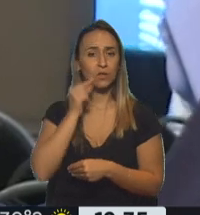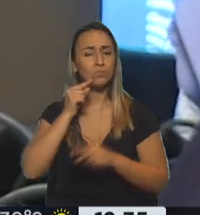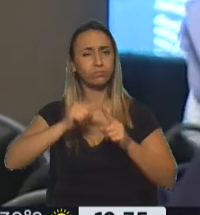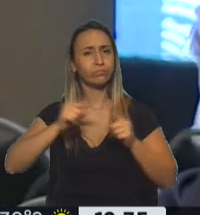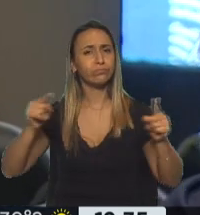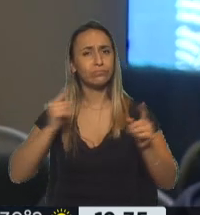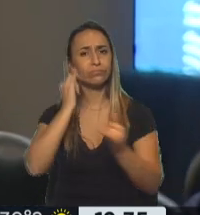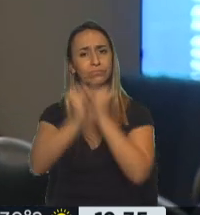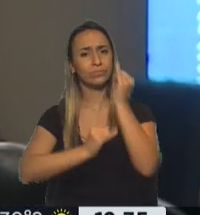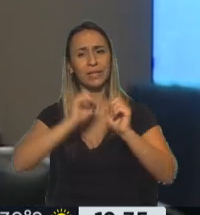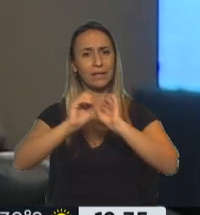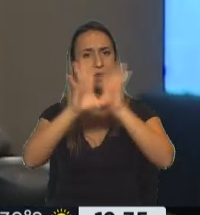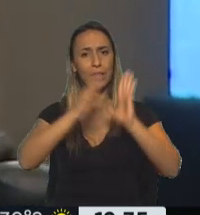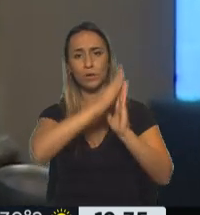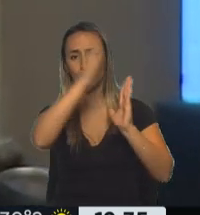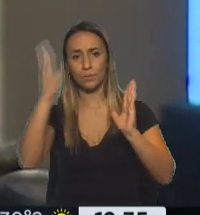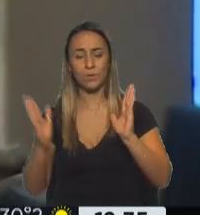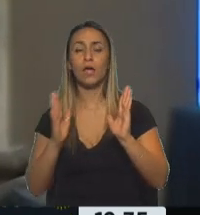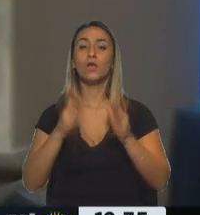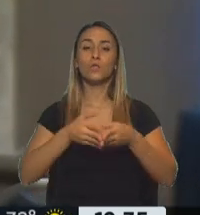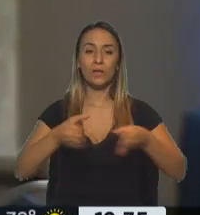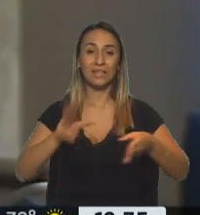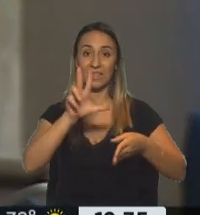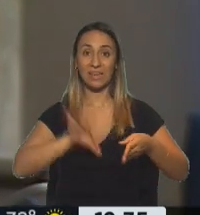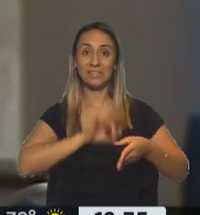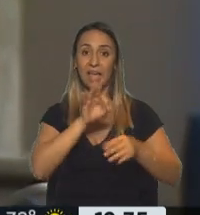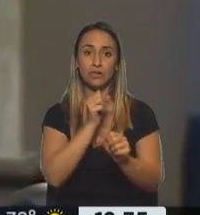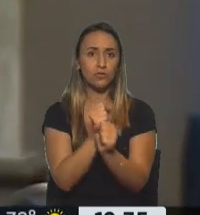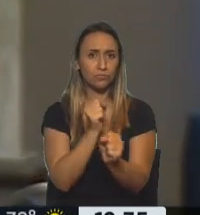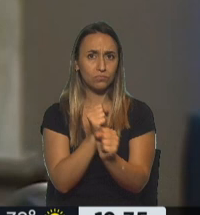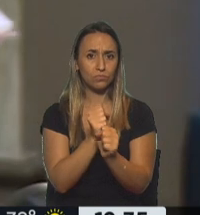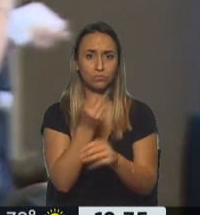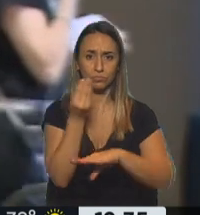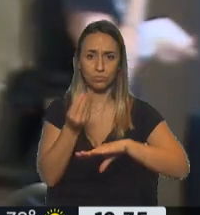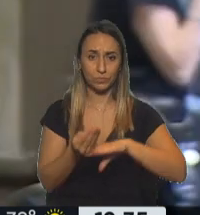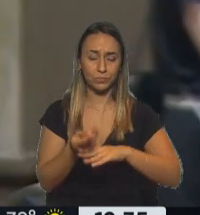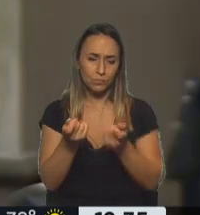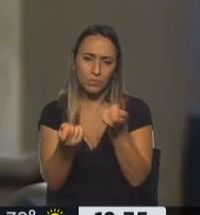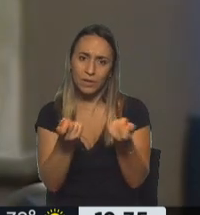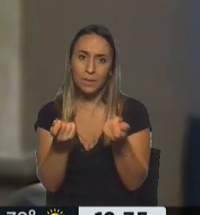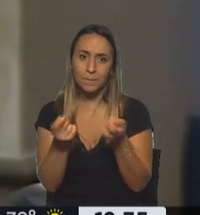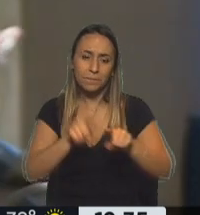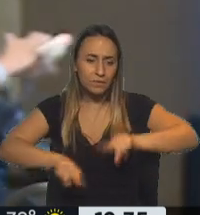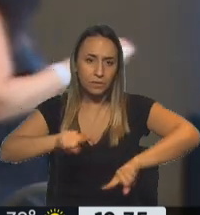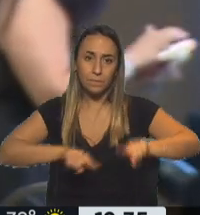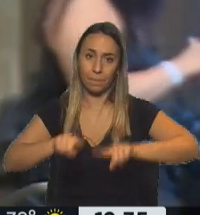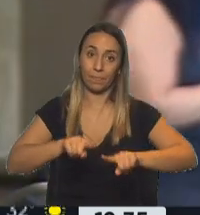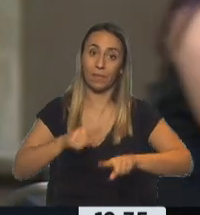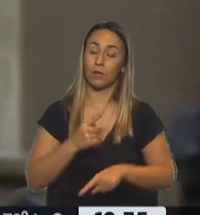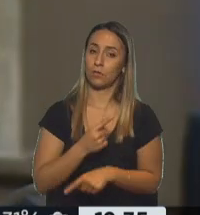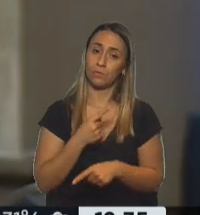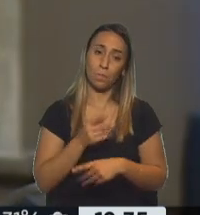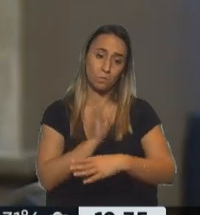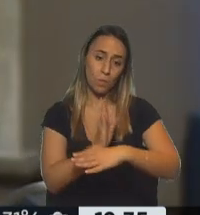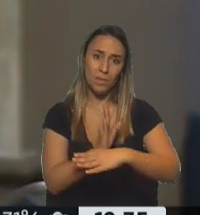recorrido por no solamente 3 años de gestión, con realmente muchísima llegada. No solamente tuvimos una pandemia